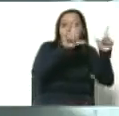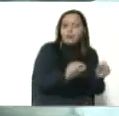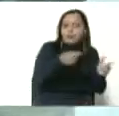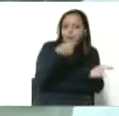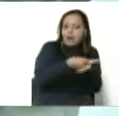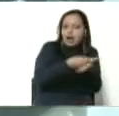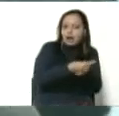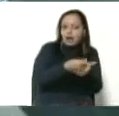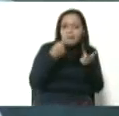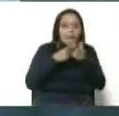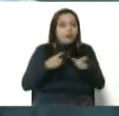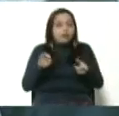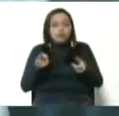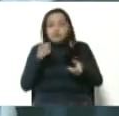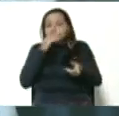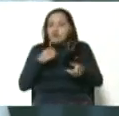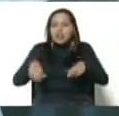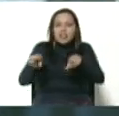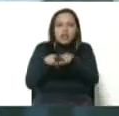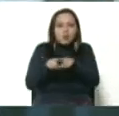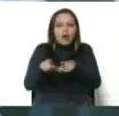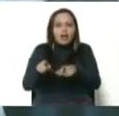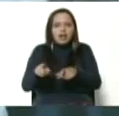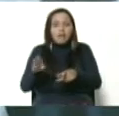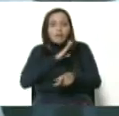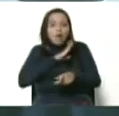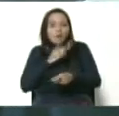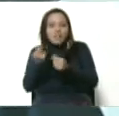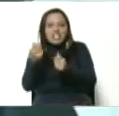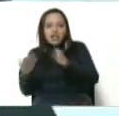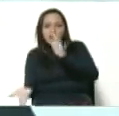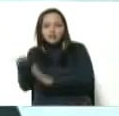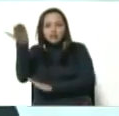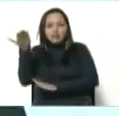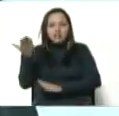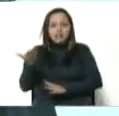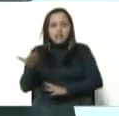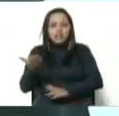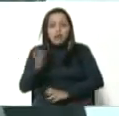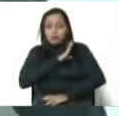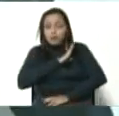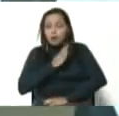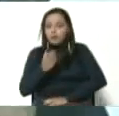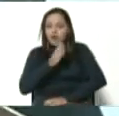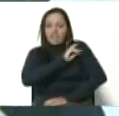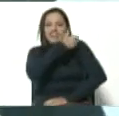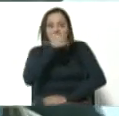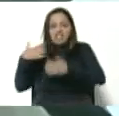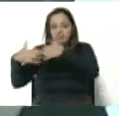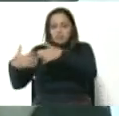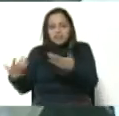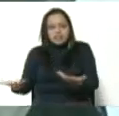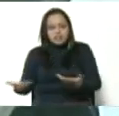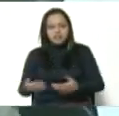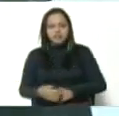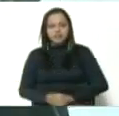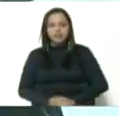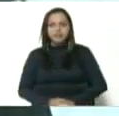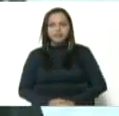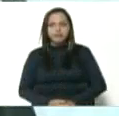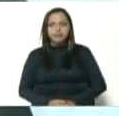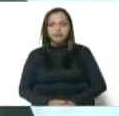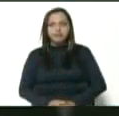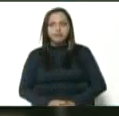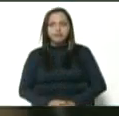pero no reflejan la ganancia real de los capitalistas. En consecuencia,